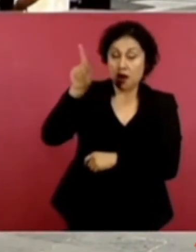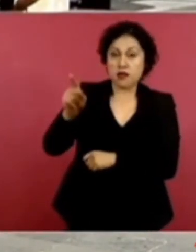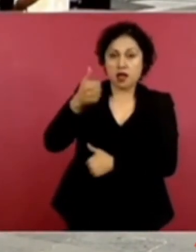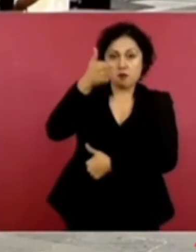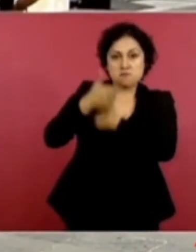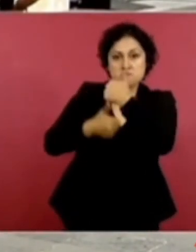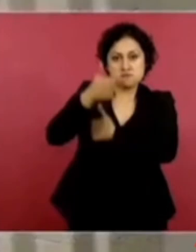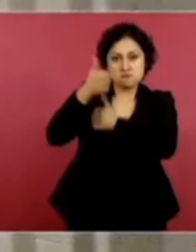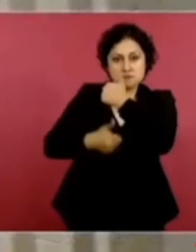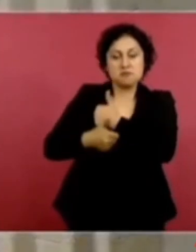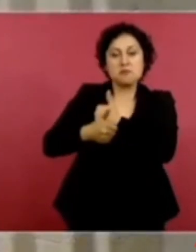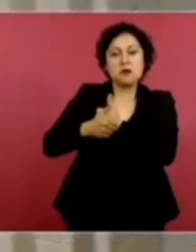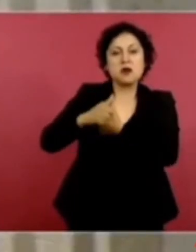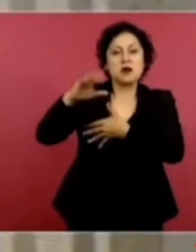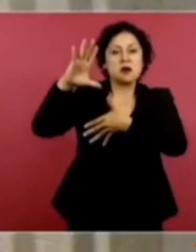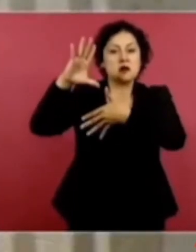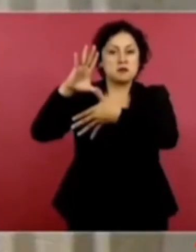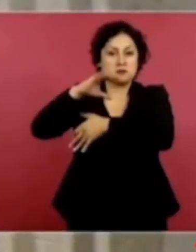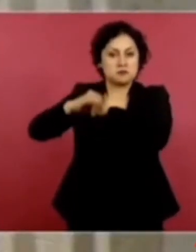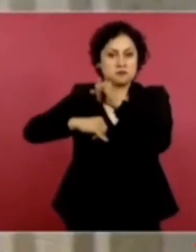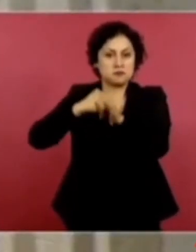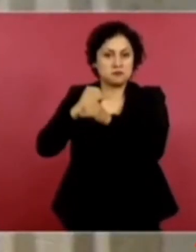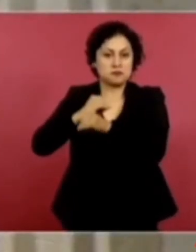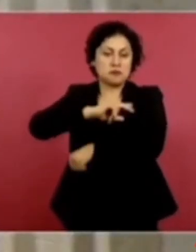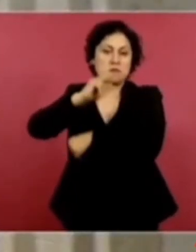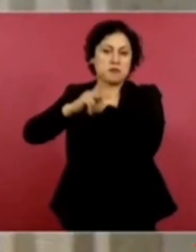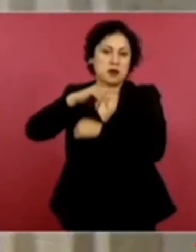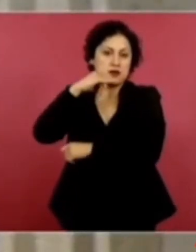de Chile 2023.